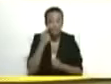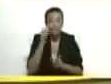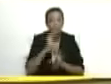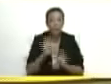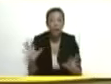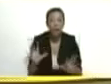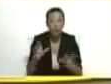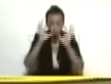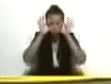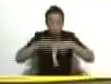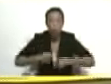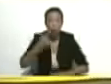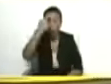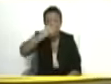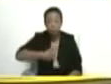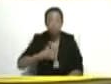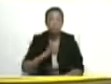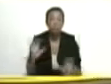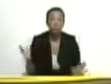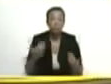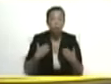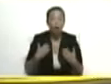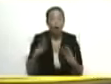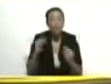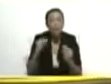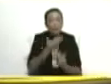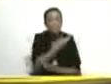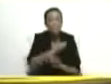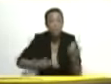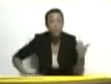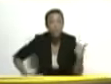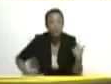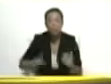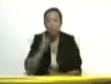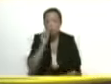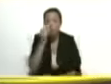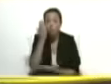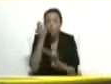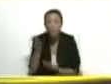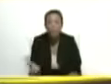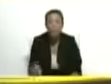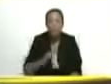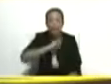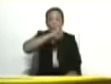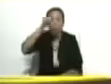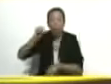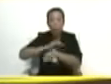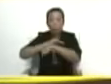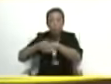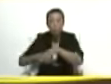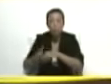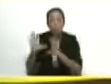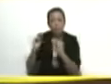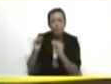Yo tengo que decir hoy, estaba hablando con el presidente Jorge Rodríguez,